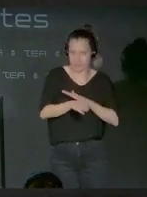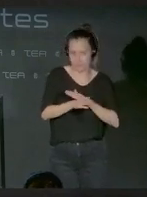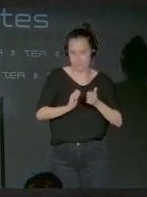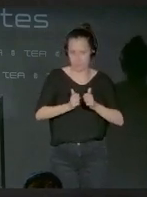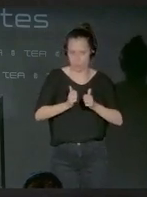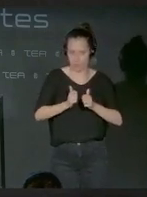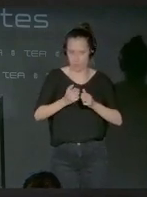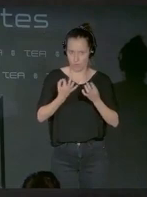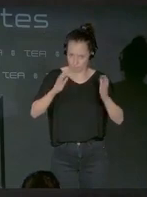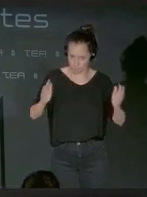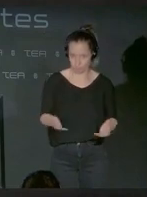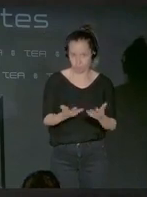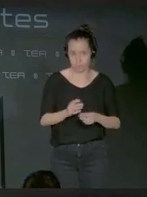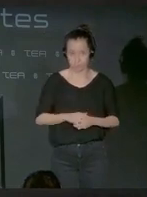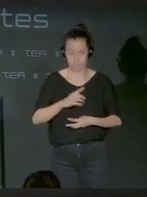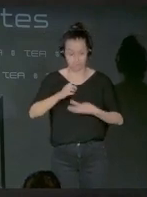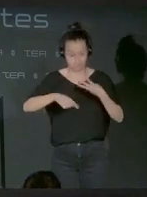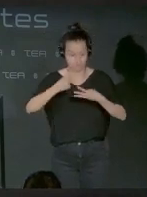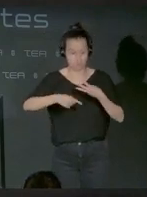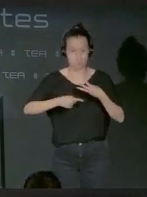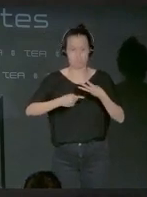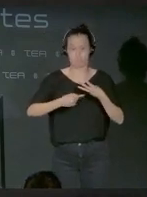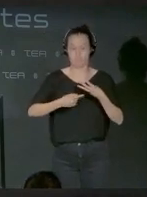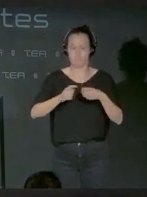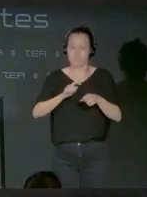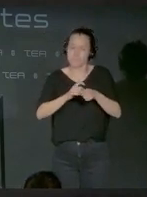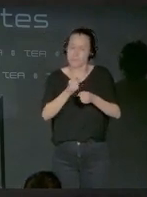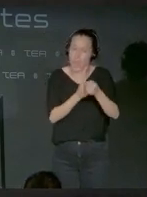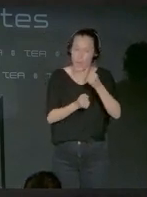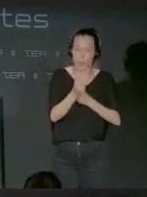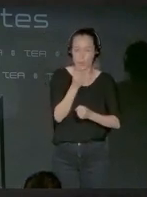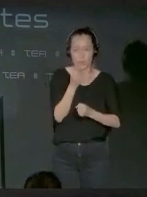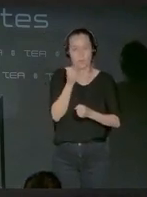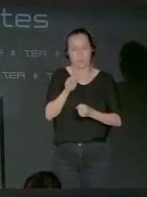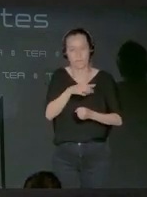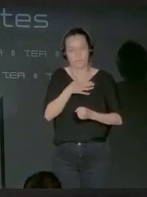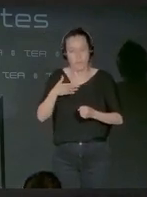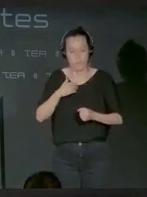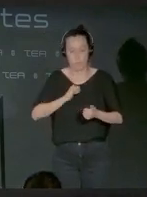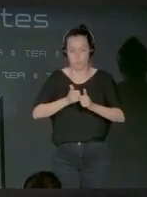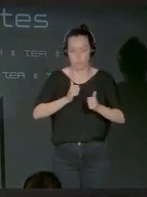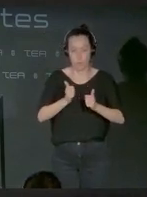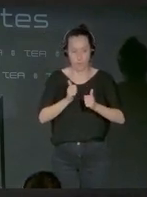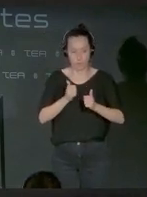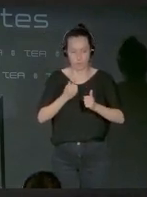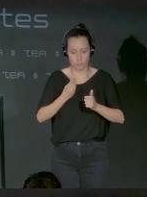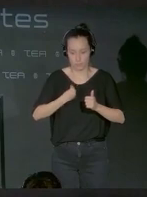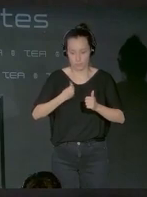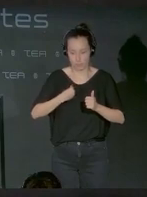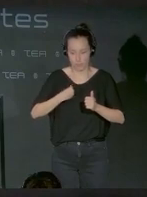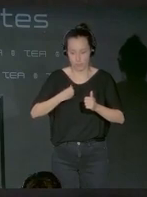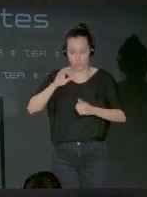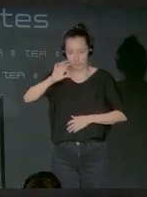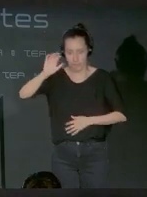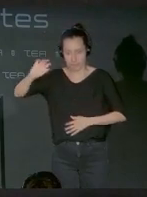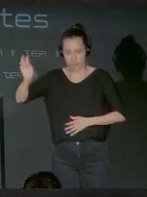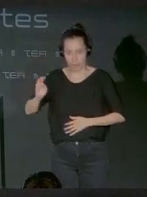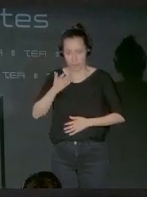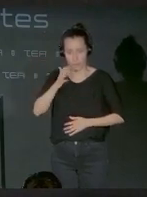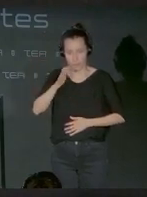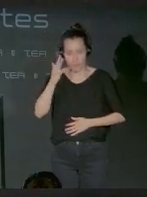entre estas propuestas de carácter económico destaca la de situar al videojuego Al mismo nivel que lo está en otros países como Francia